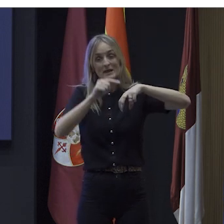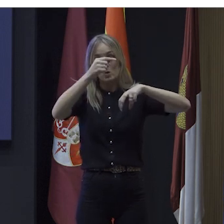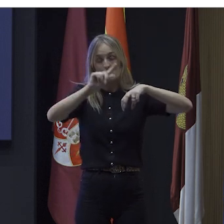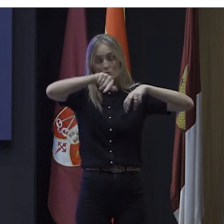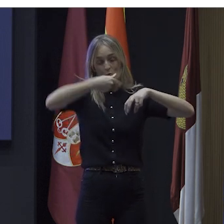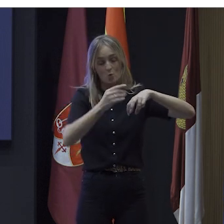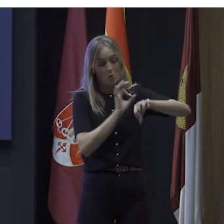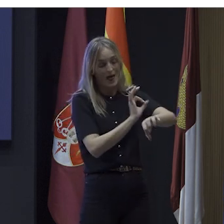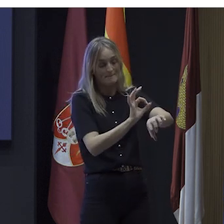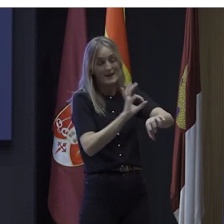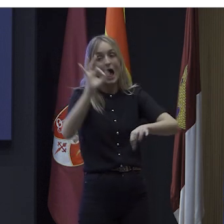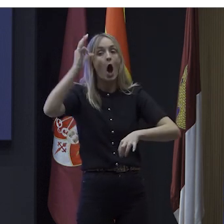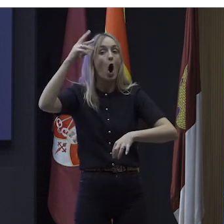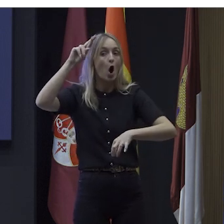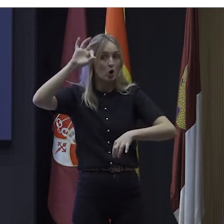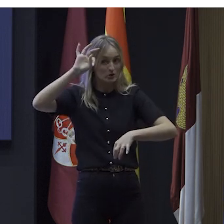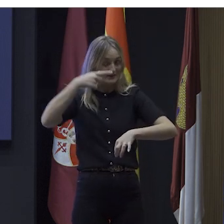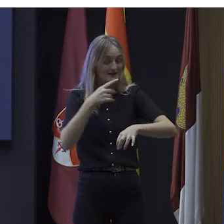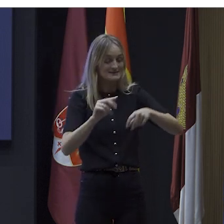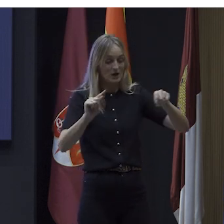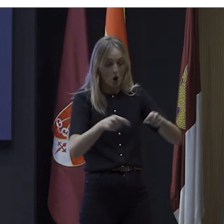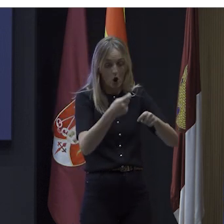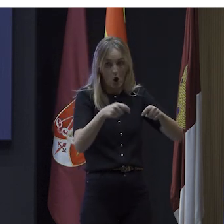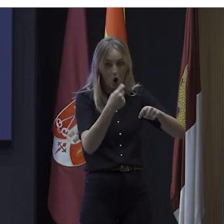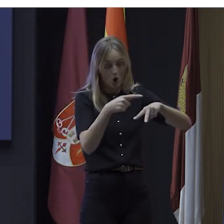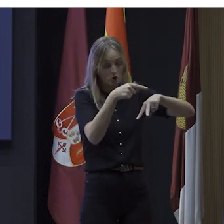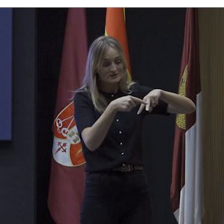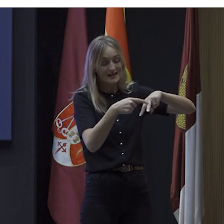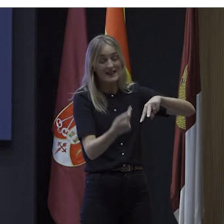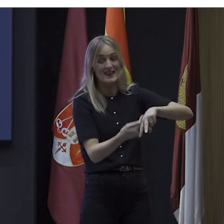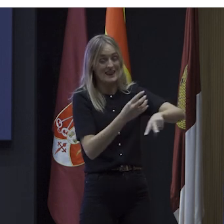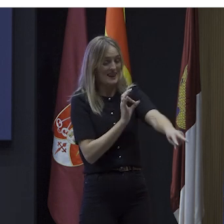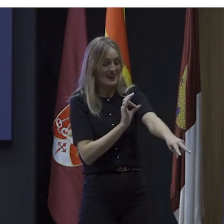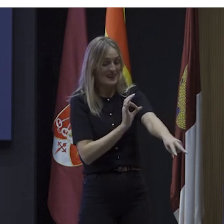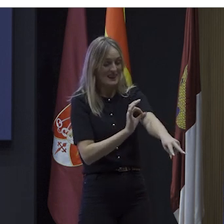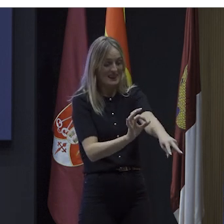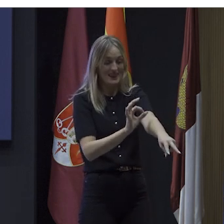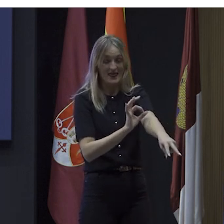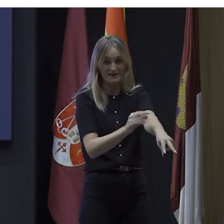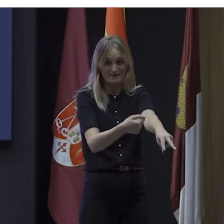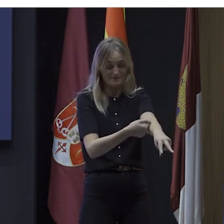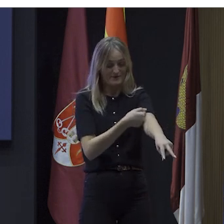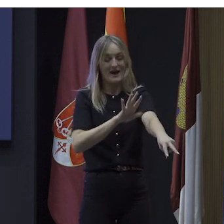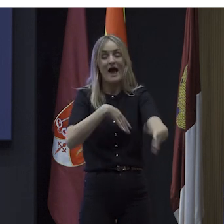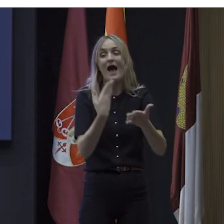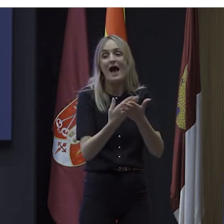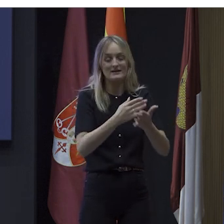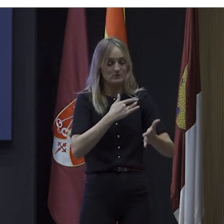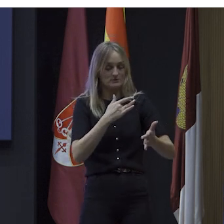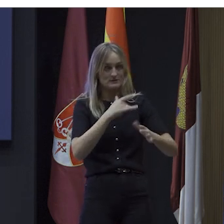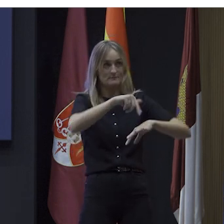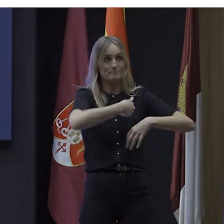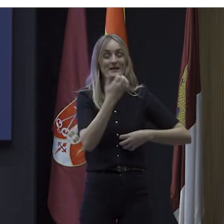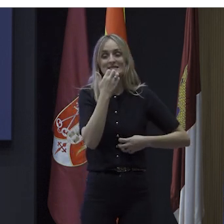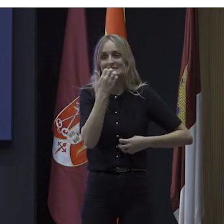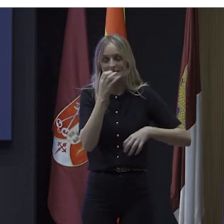la aorta y de ahí se lleva con la vena distalmente a donde está el stop. Si está en la arteria